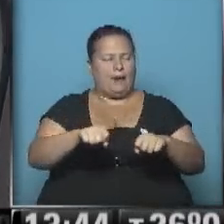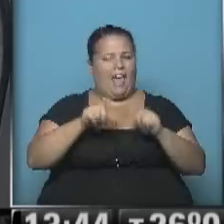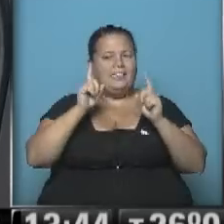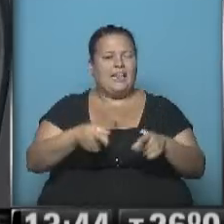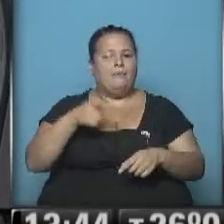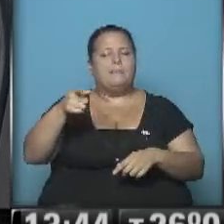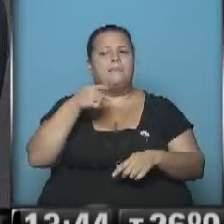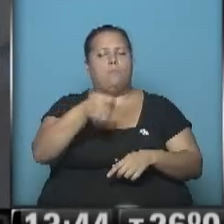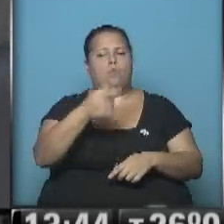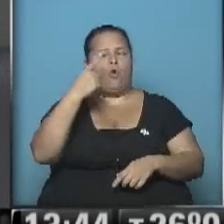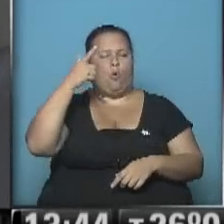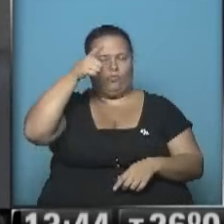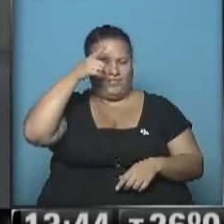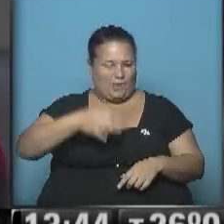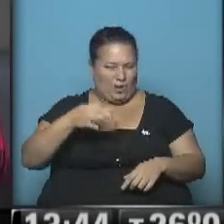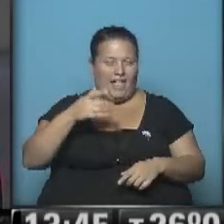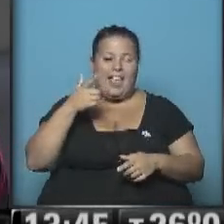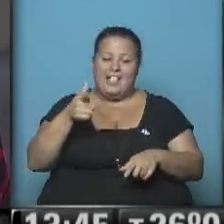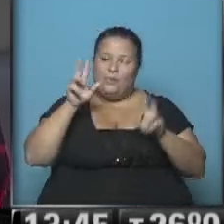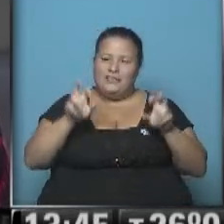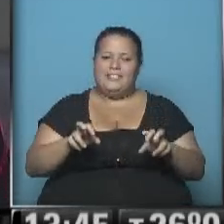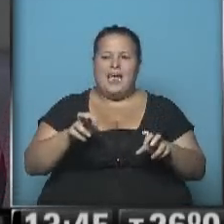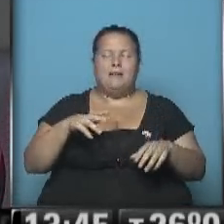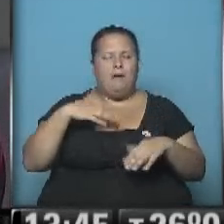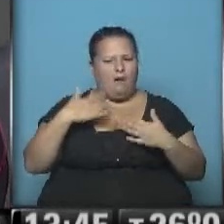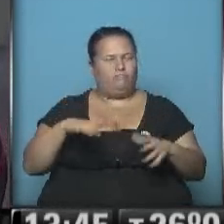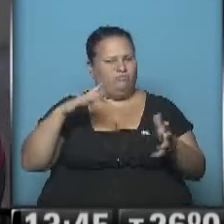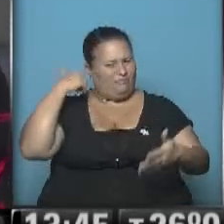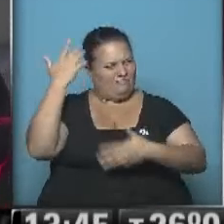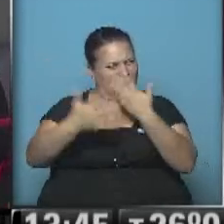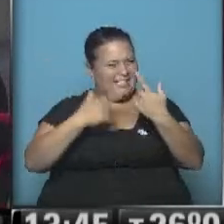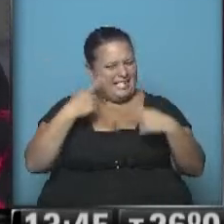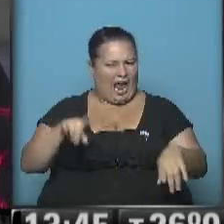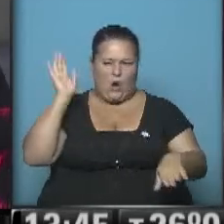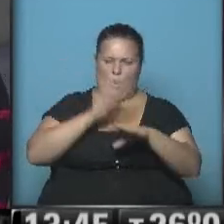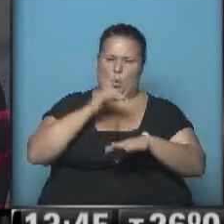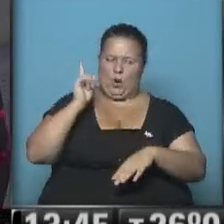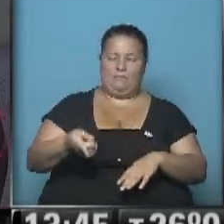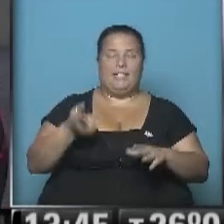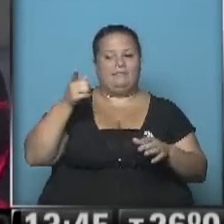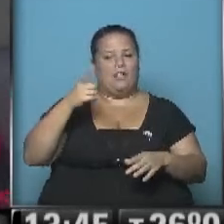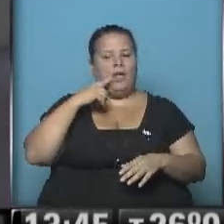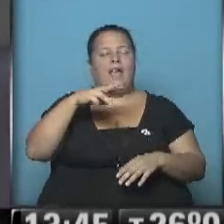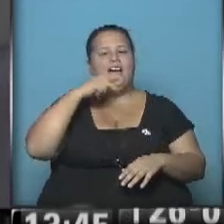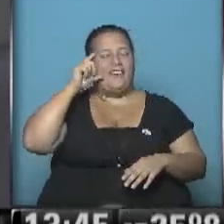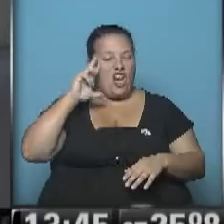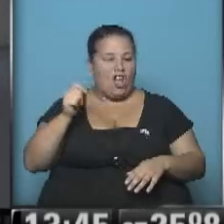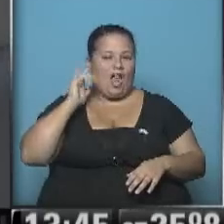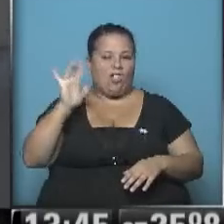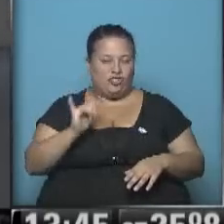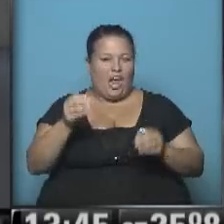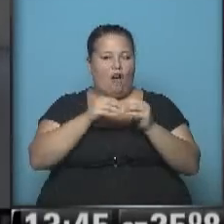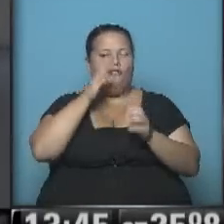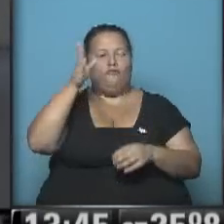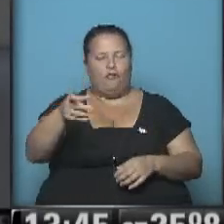fue asesinado un guardia. Se trata verdaderamente de un caso muy confuso. La acusación a Orellana, Verónica González, nuestra compañera,